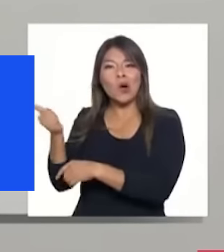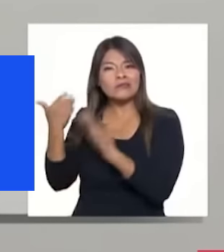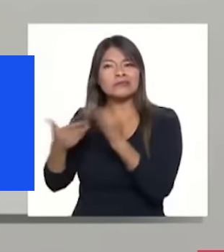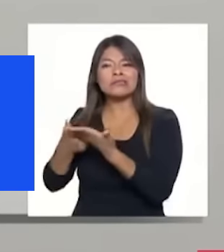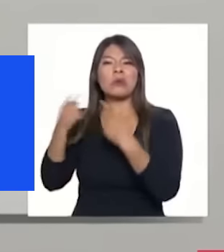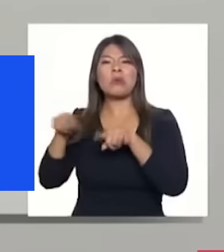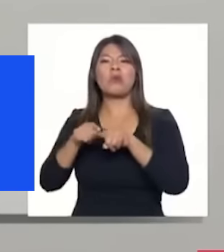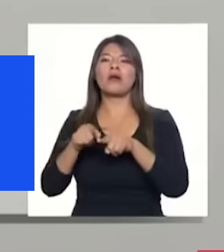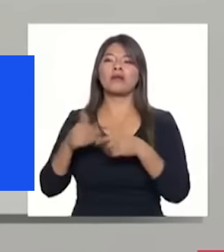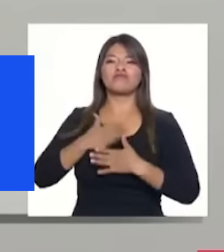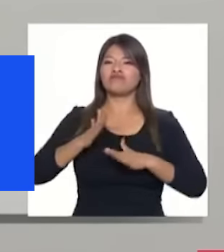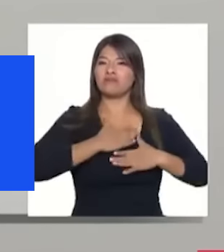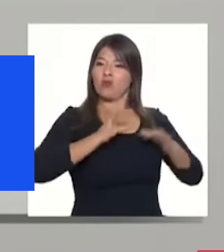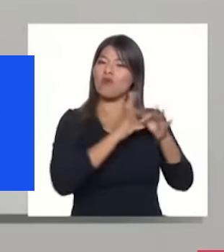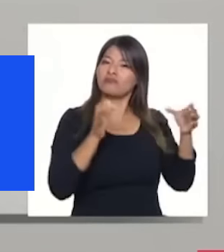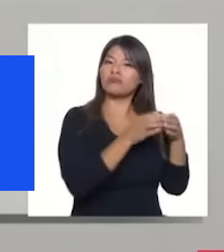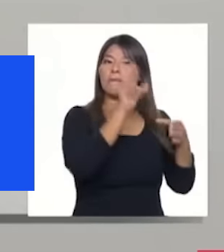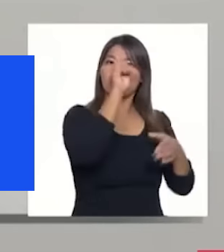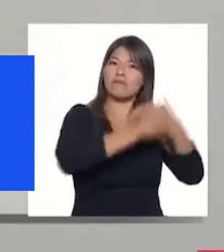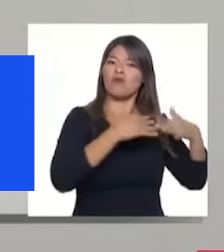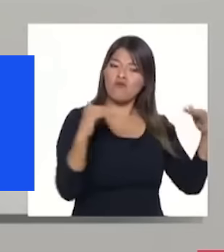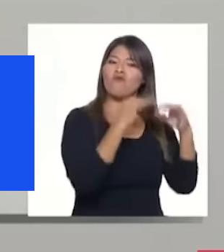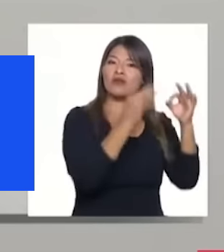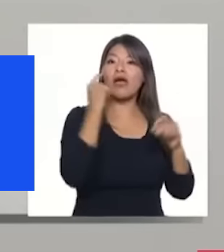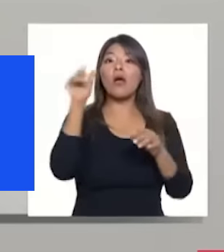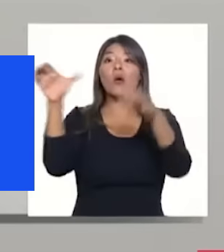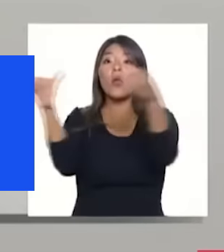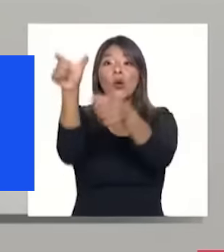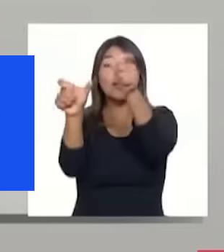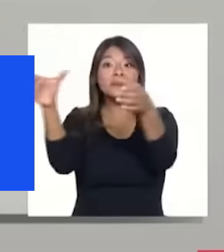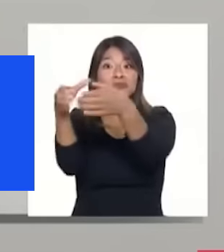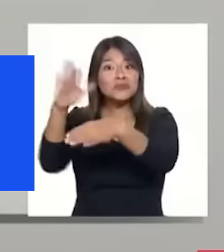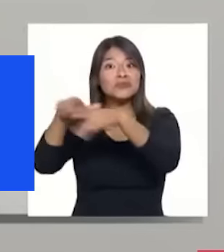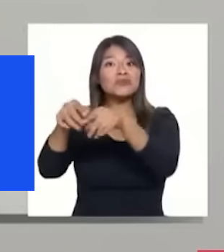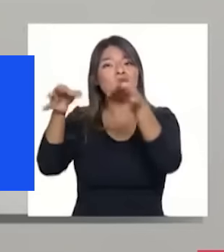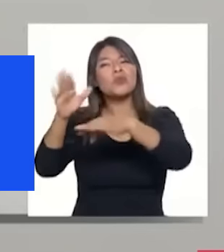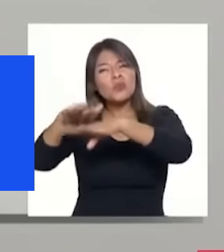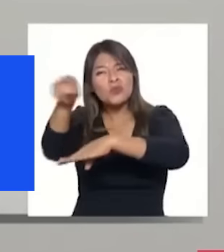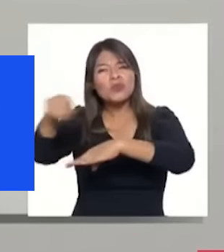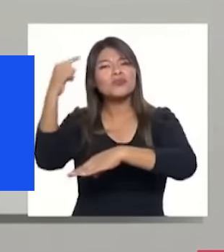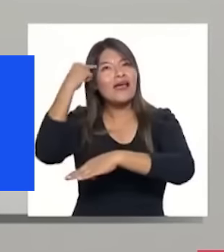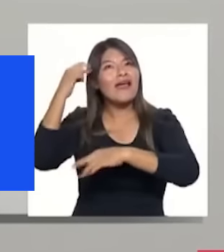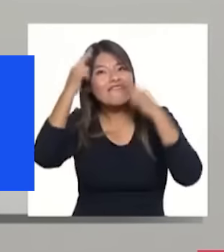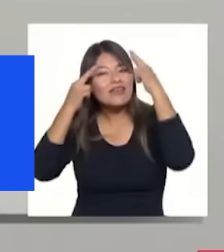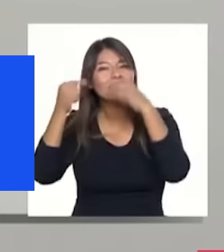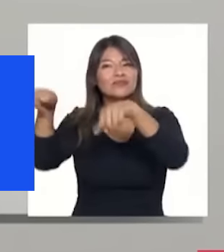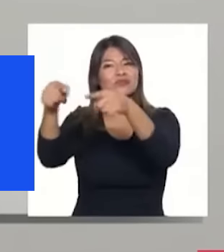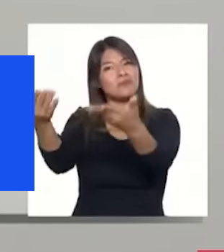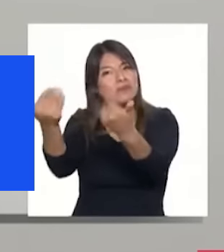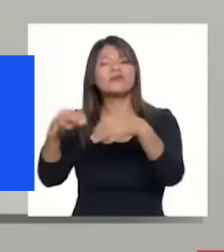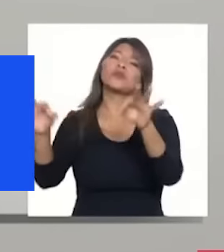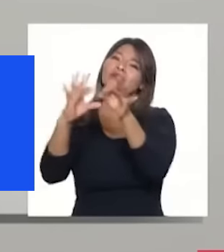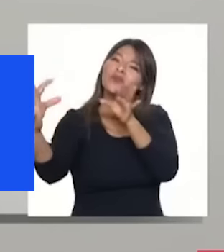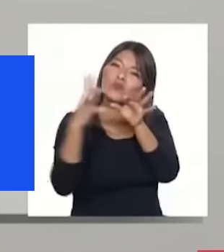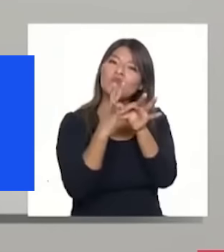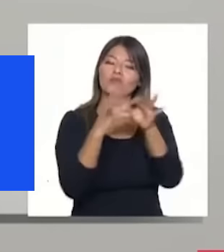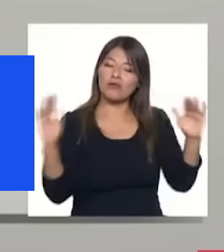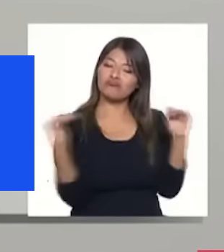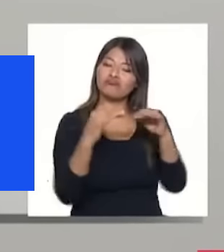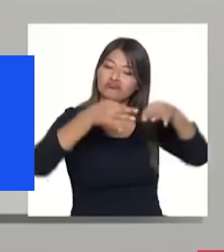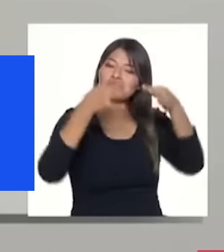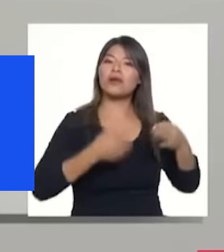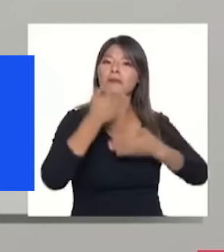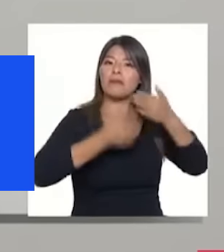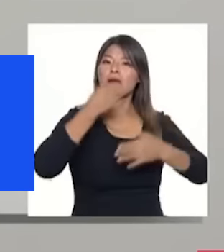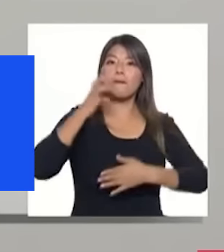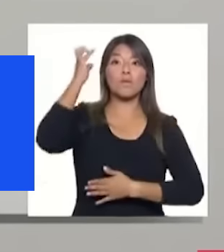un sentimiento de unidad nacional. Aquellas fuerzas democráticas que están en el Congreso en este momento, yo les pido un momento de reflexión para que se unan, para que establezcan puentes